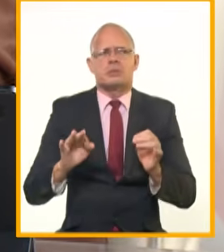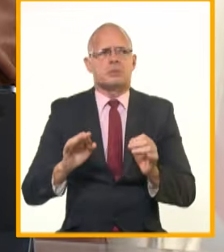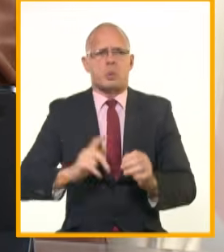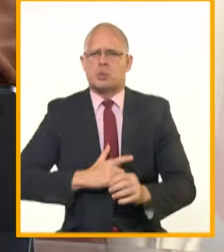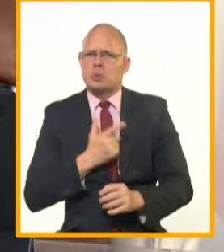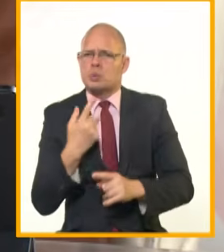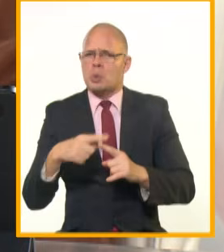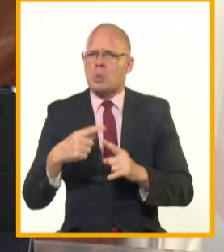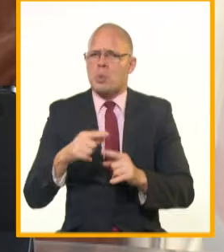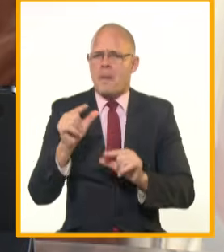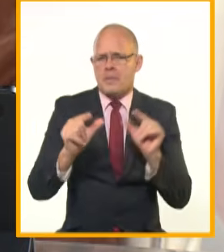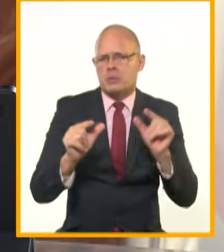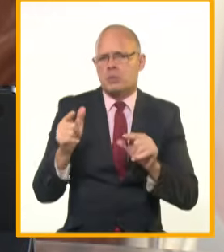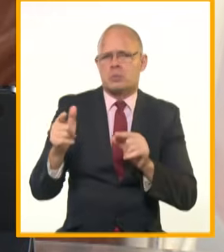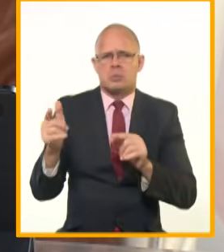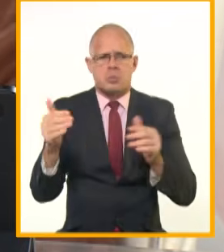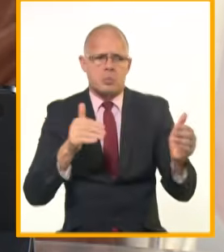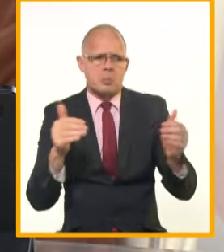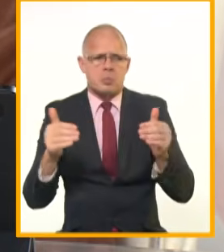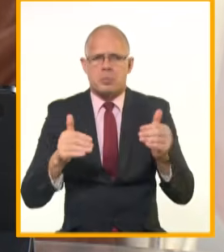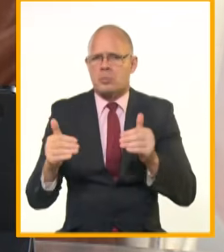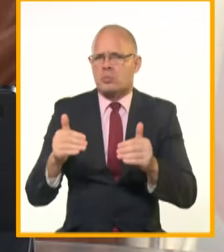de autoridades del país